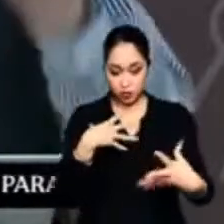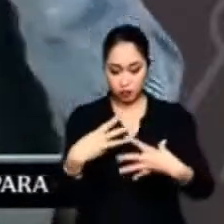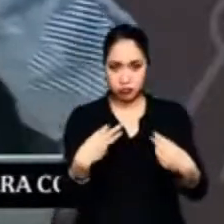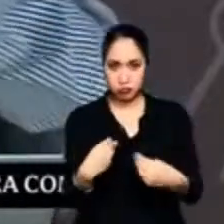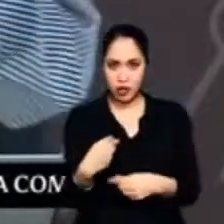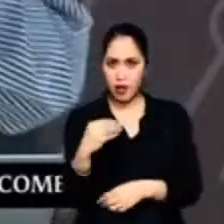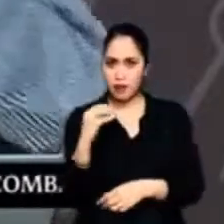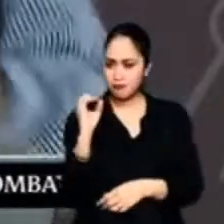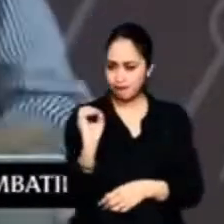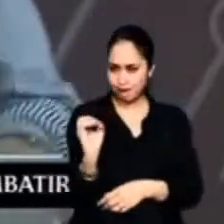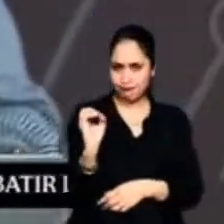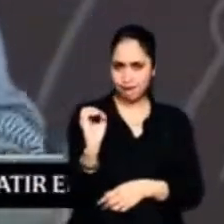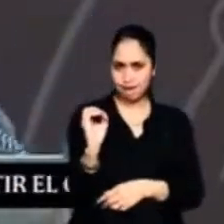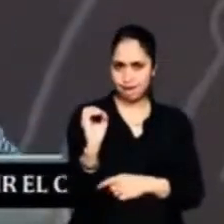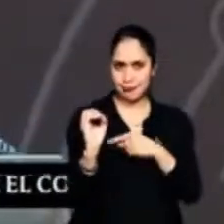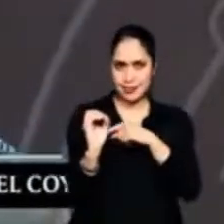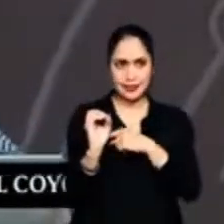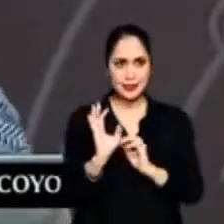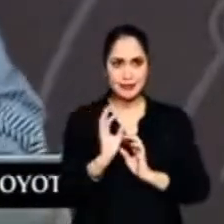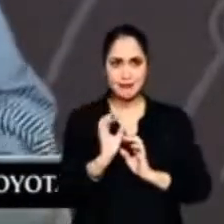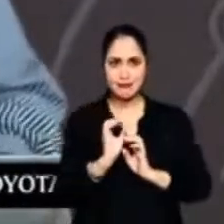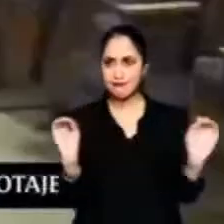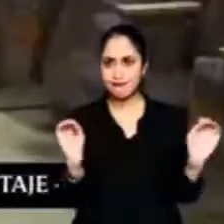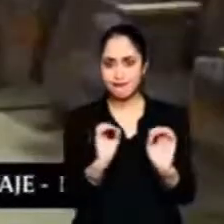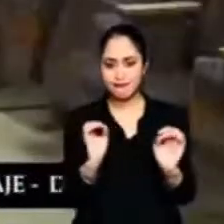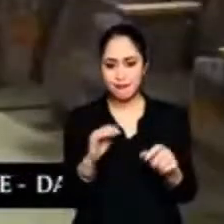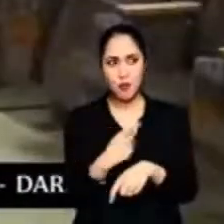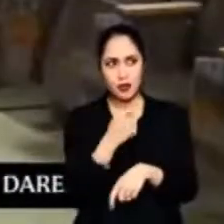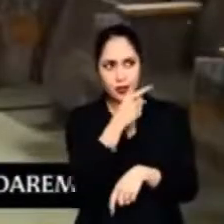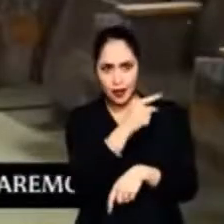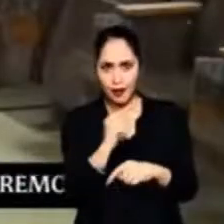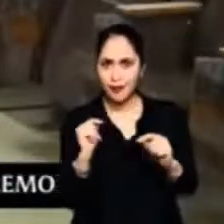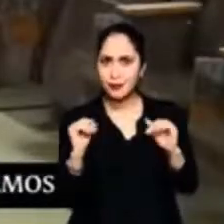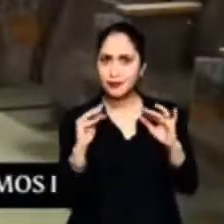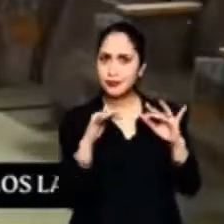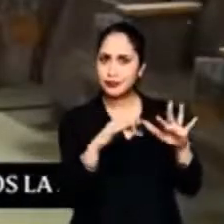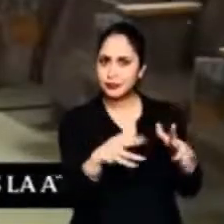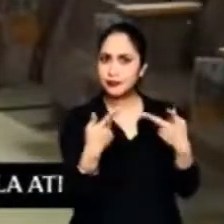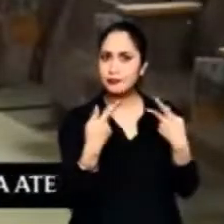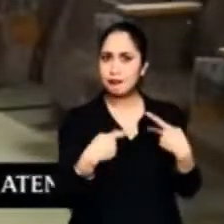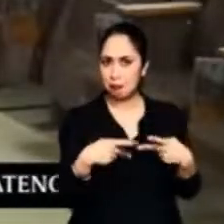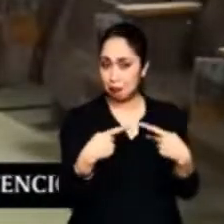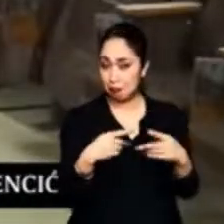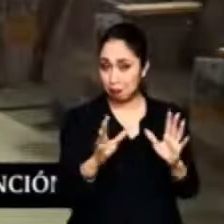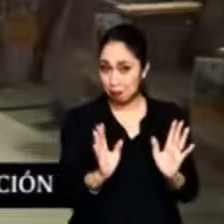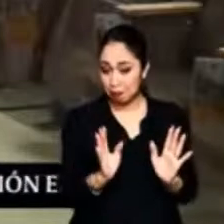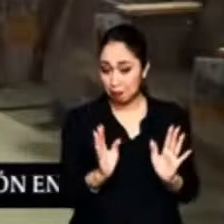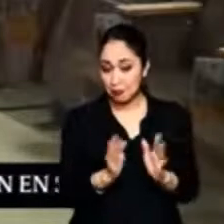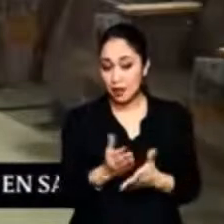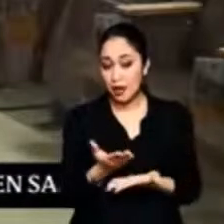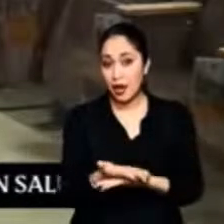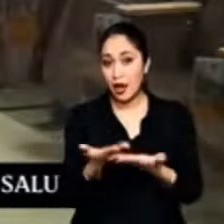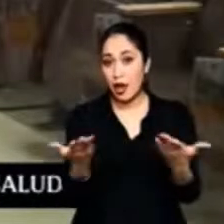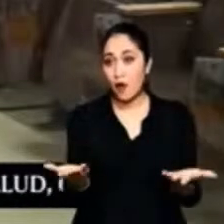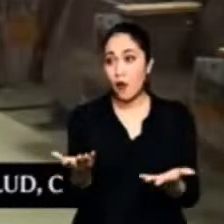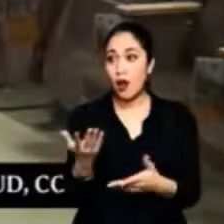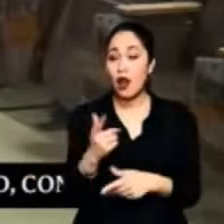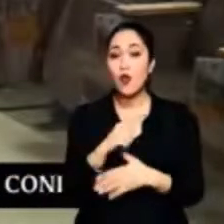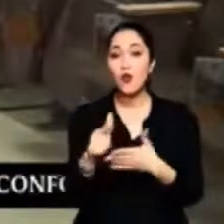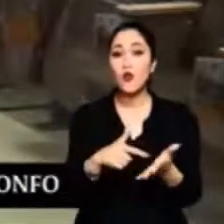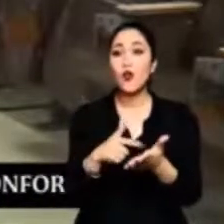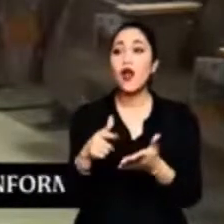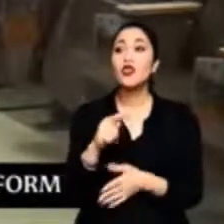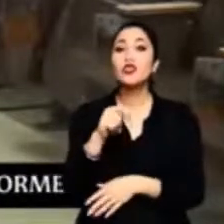Y lo he estado checando todo. ¿Por qué? Porque es donde hubo mayor congregación, gente. Ahora vamos a ver cómo nos va con Topolobampo, porque los veo que están